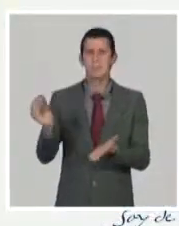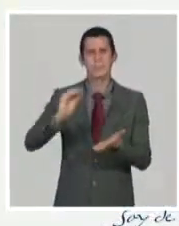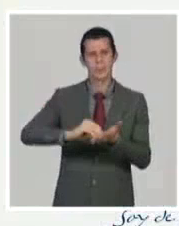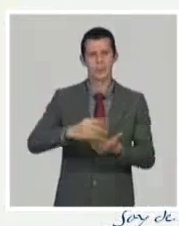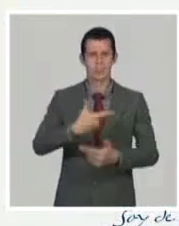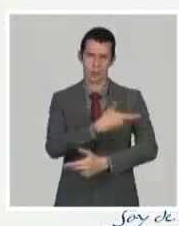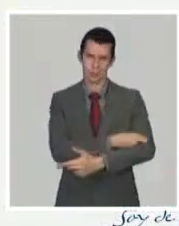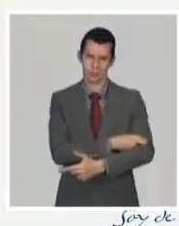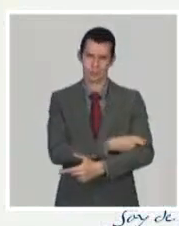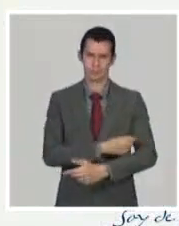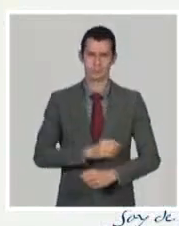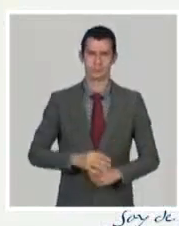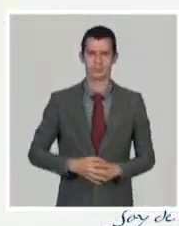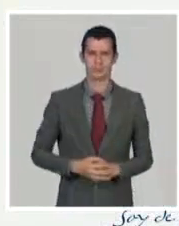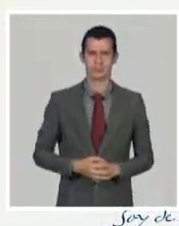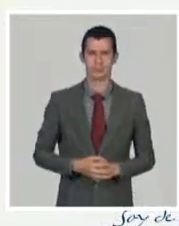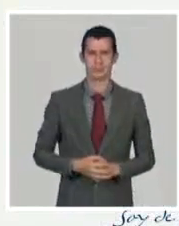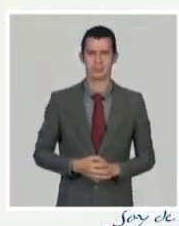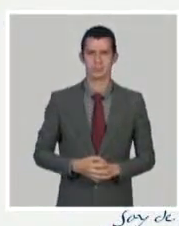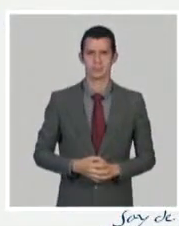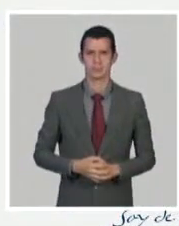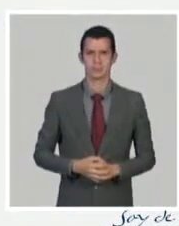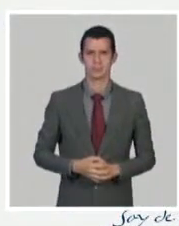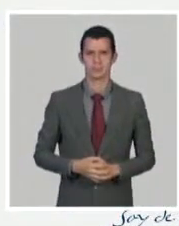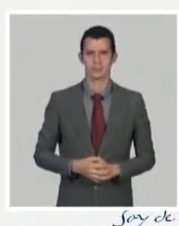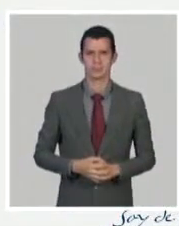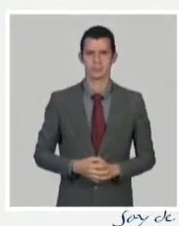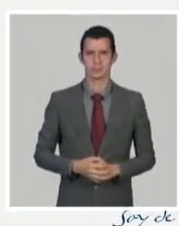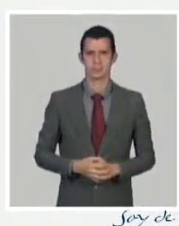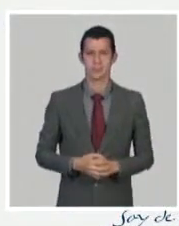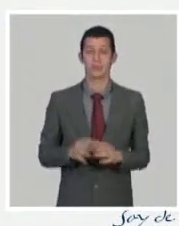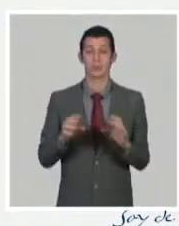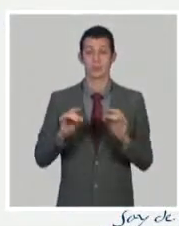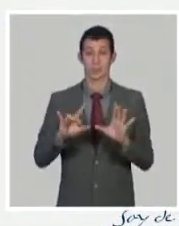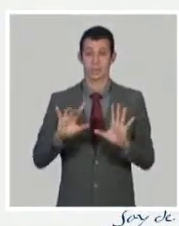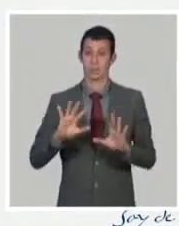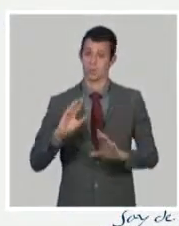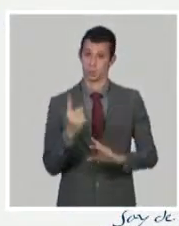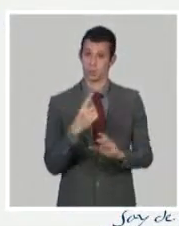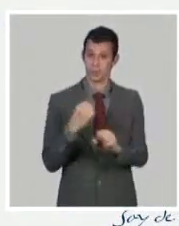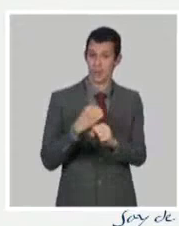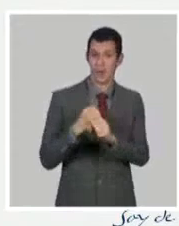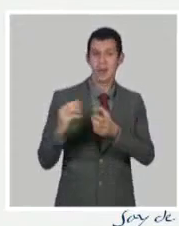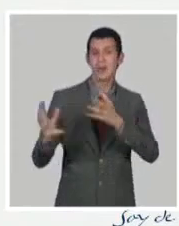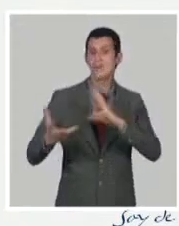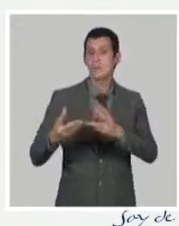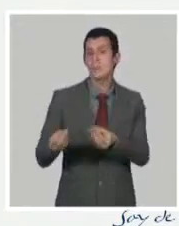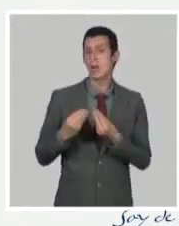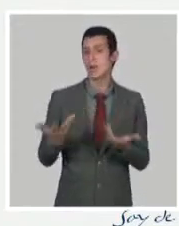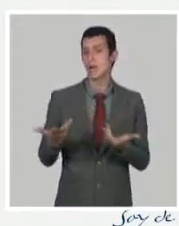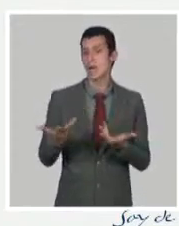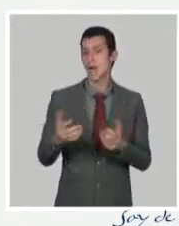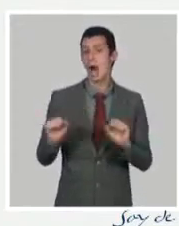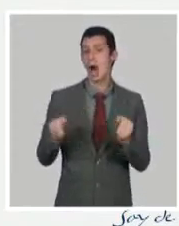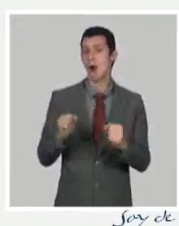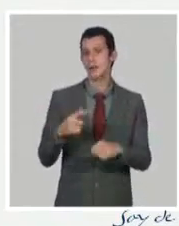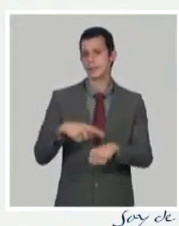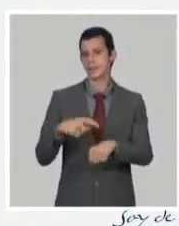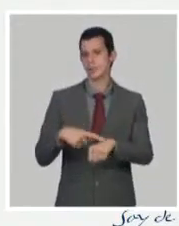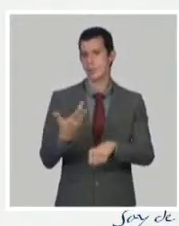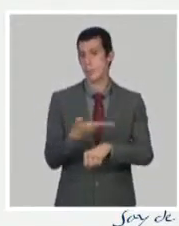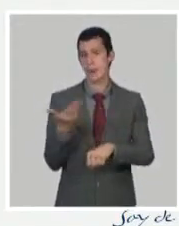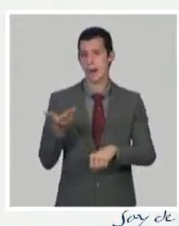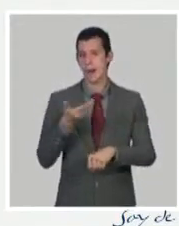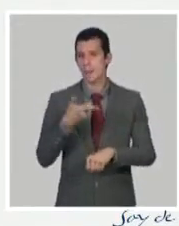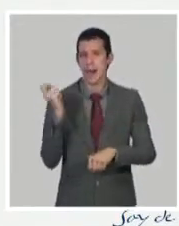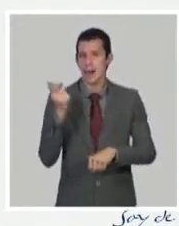Abdala. Entonces, como nos dijo Fidel en la fundación del centro, no hay derecho a regatear una hora. Y así fue,